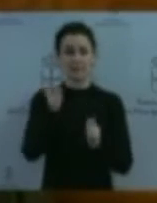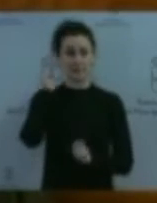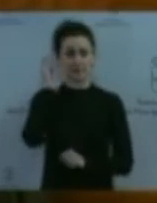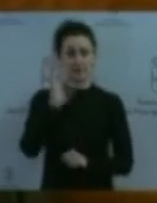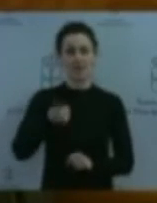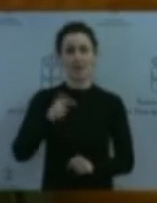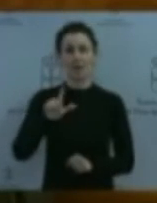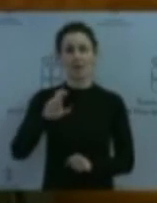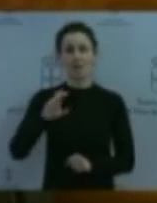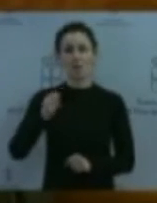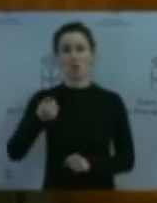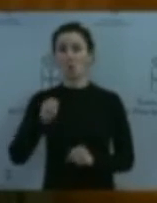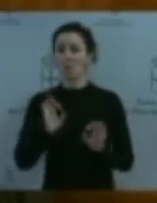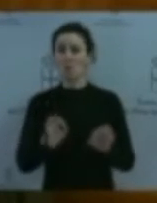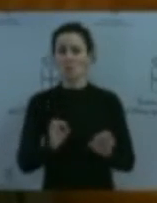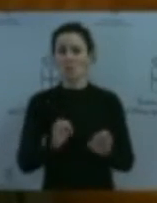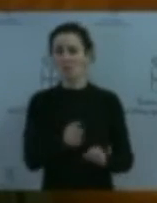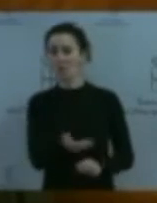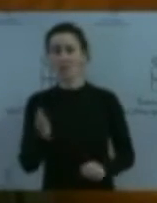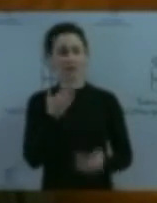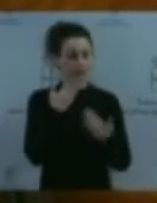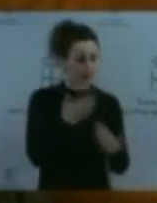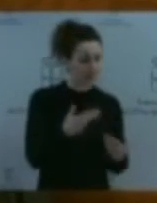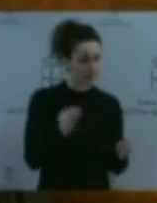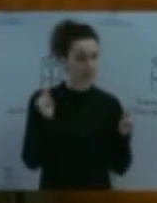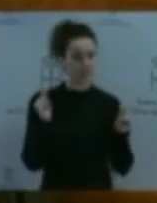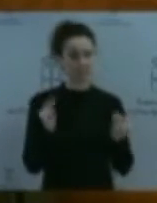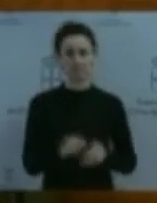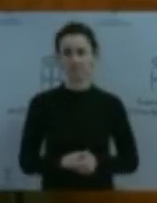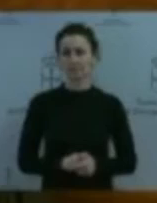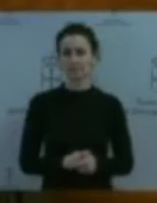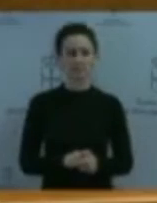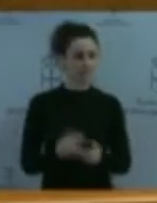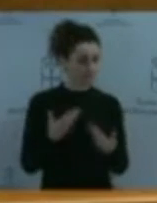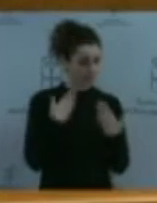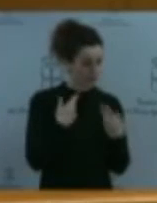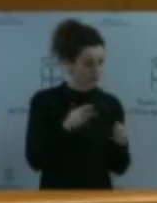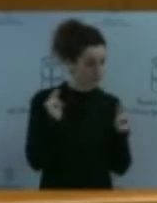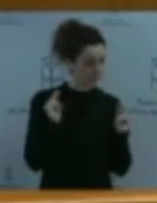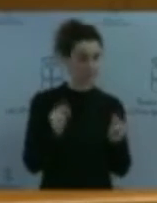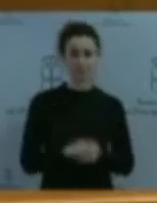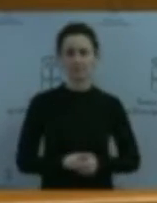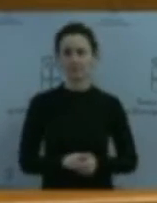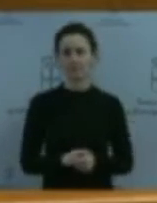recordaba el secretario general el caso de Alcoa en el estado de Washington. Pedimos una acción inmediata. Gracias.